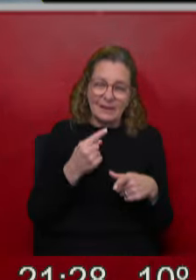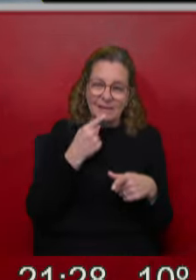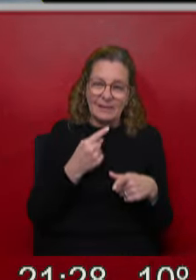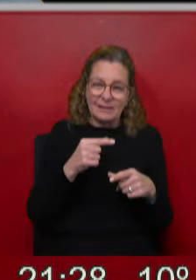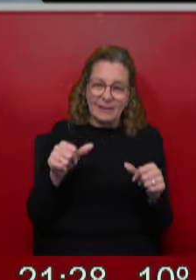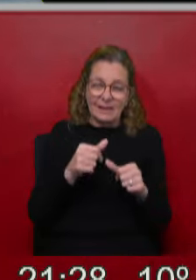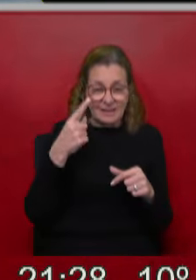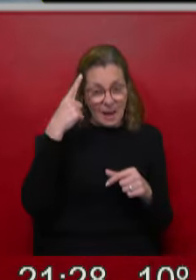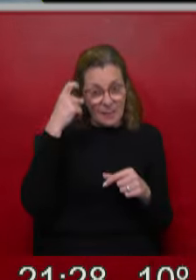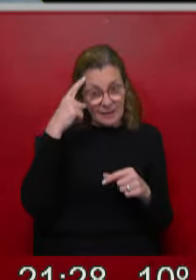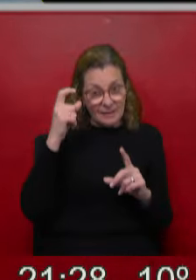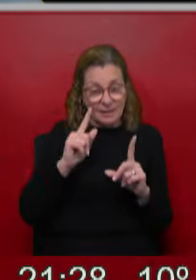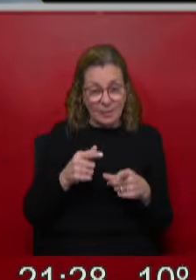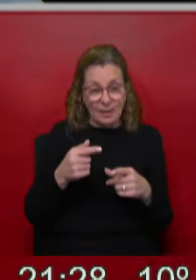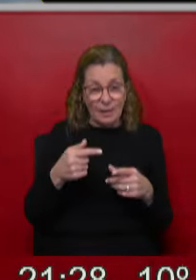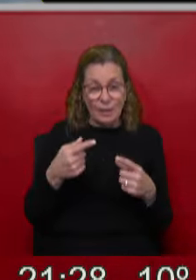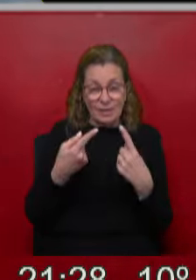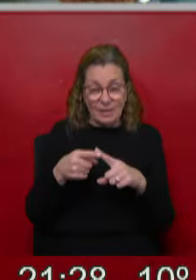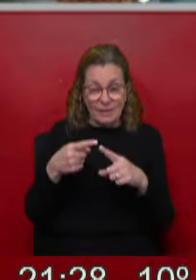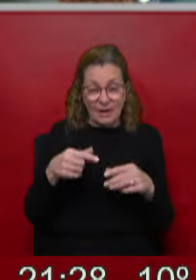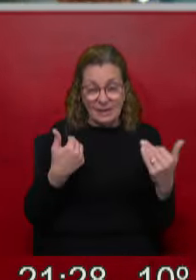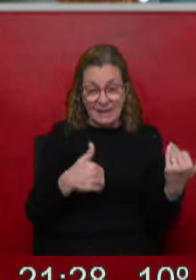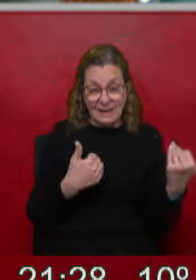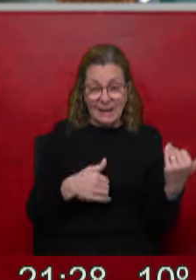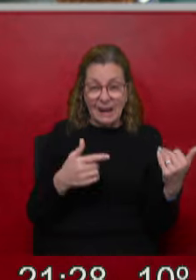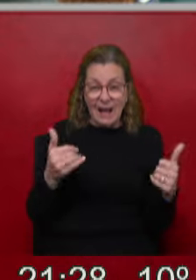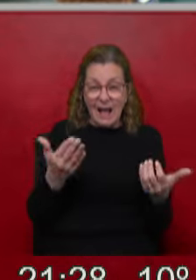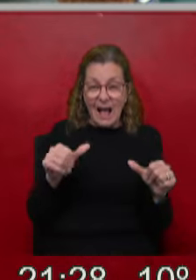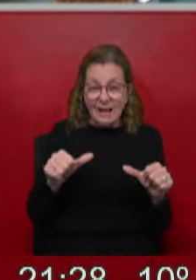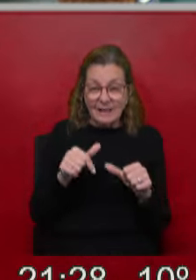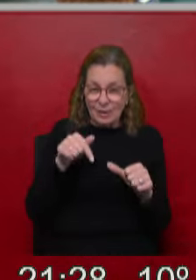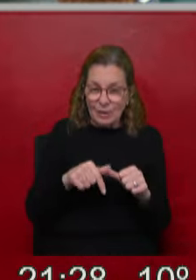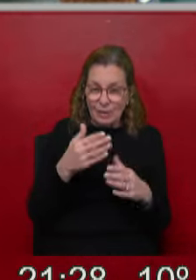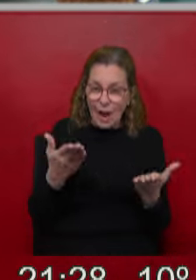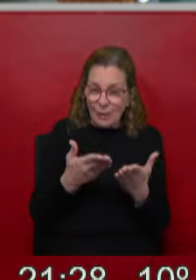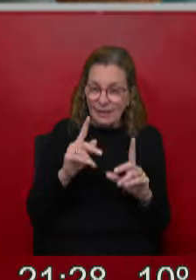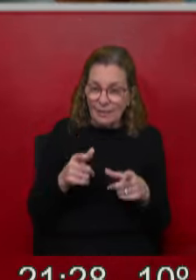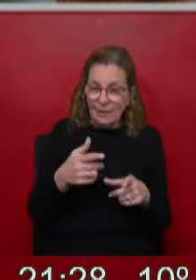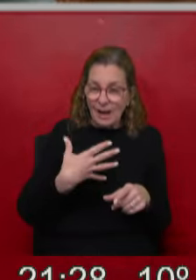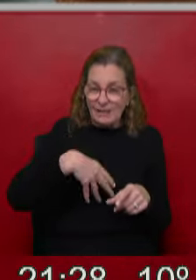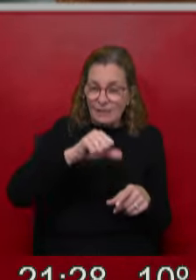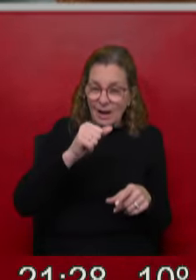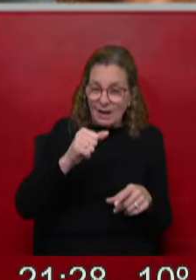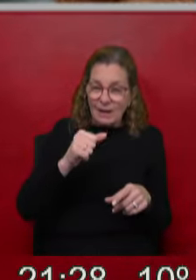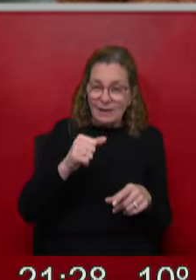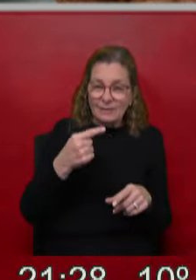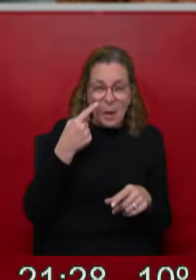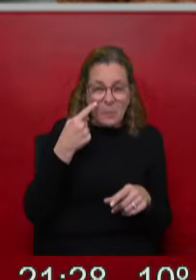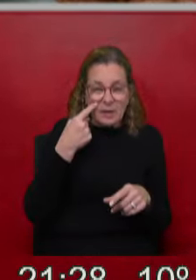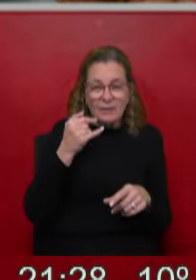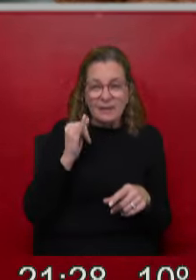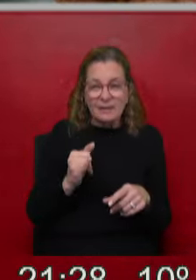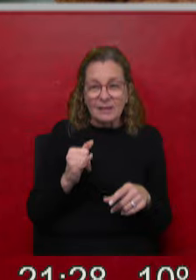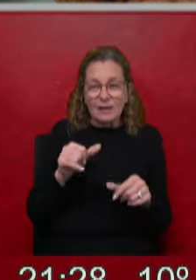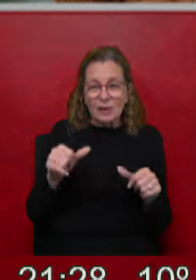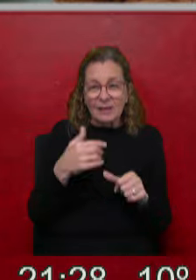Hiciste esta experiencia, ¿no? De toparte con diferentes guitarras. Eso lo estoy haciendo ahora este año, lo hice. Hice giras. ¿Que no llevas la tuya propia? Sí, es una prueba. Lo